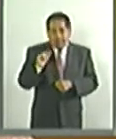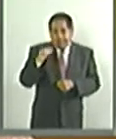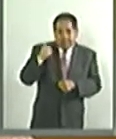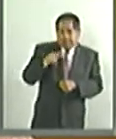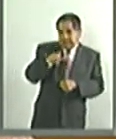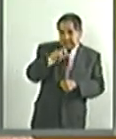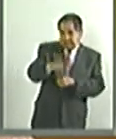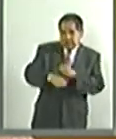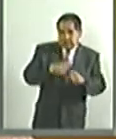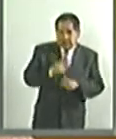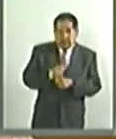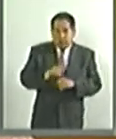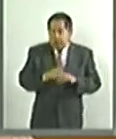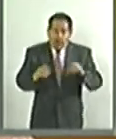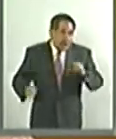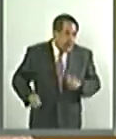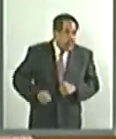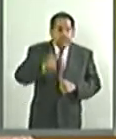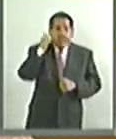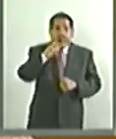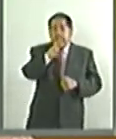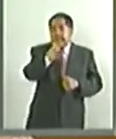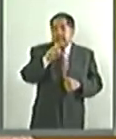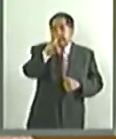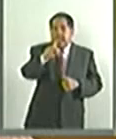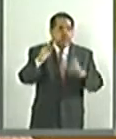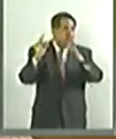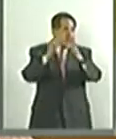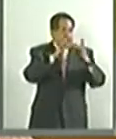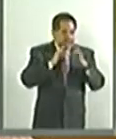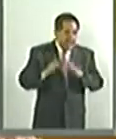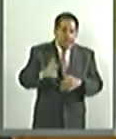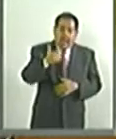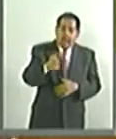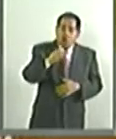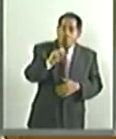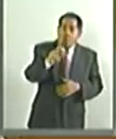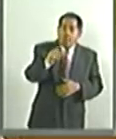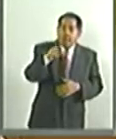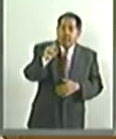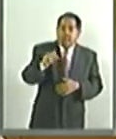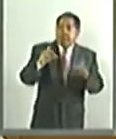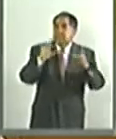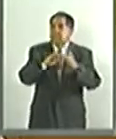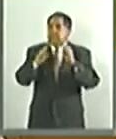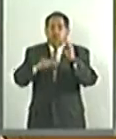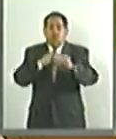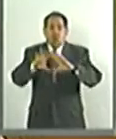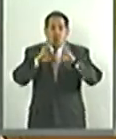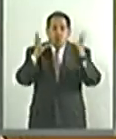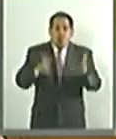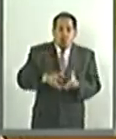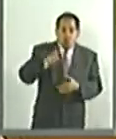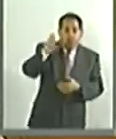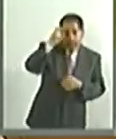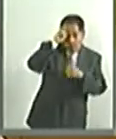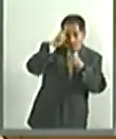años, apareció la primera red de geoparques constituida por 4 geoparques